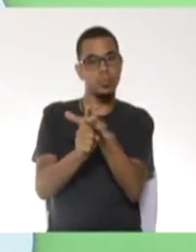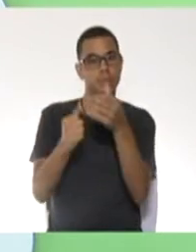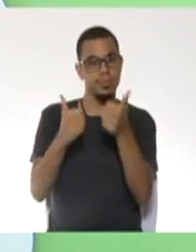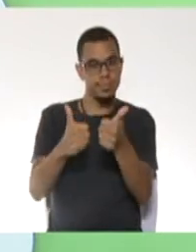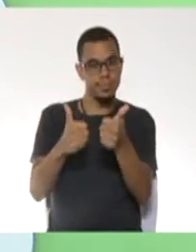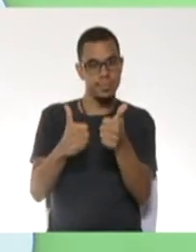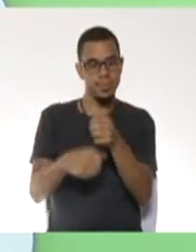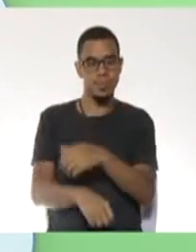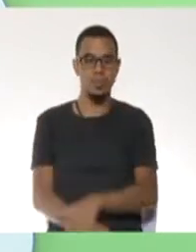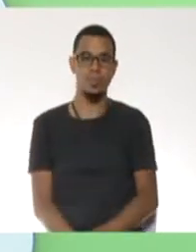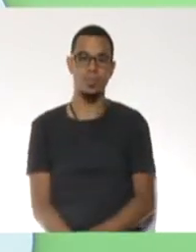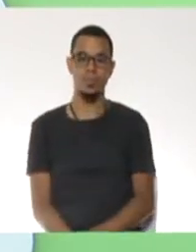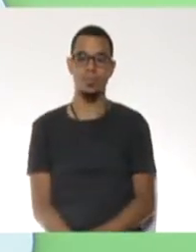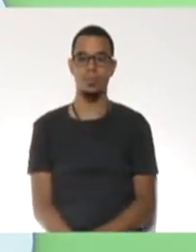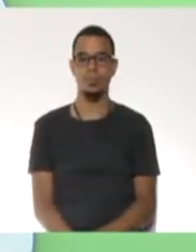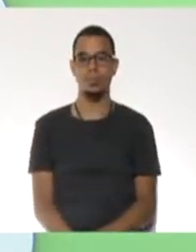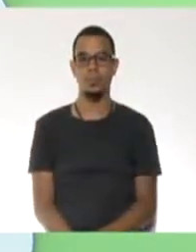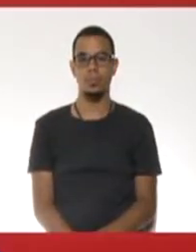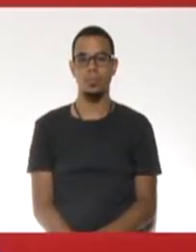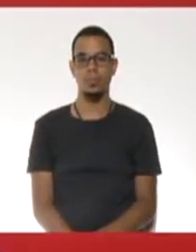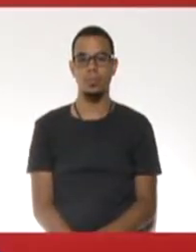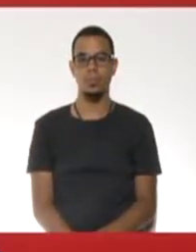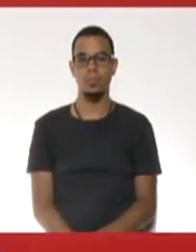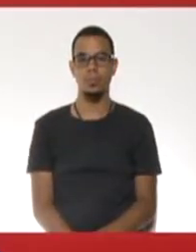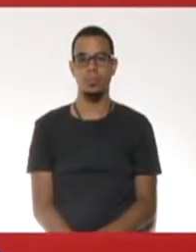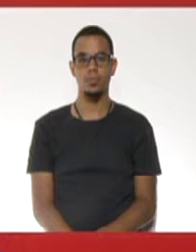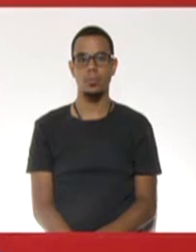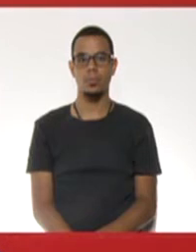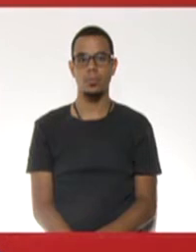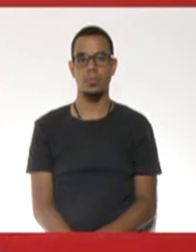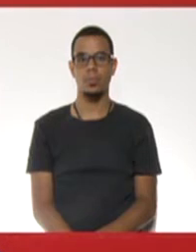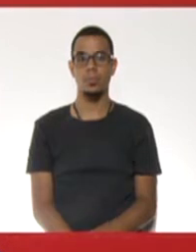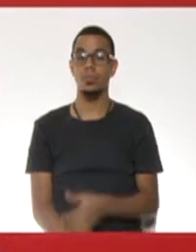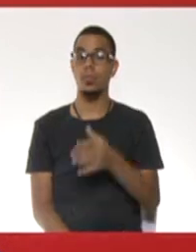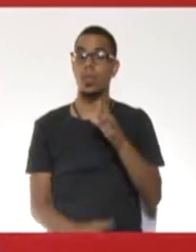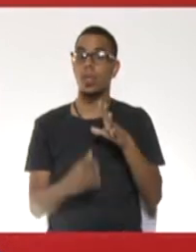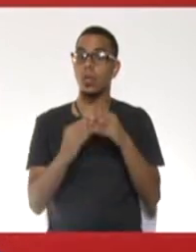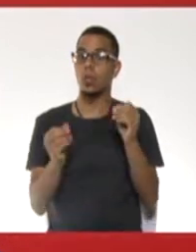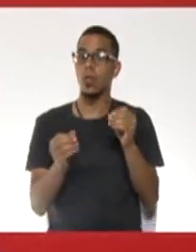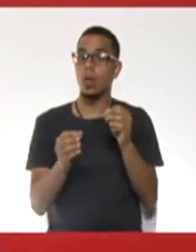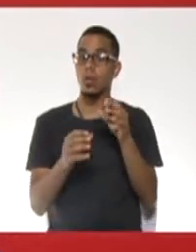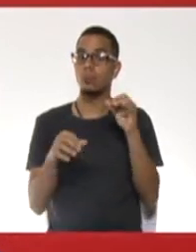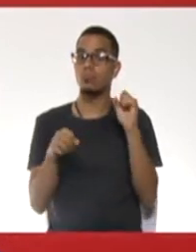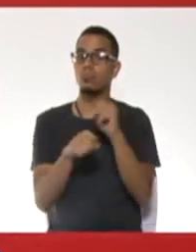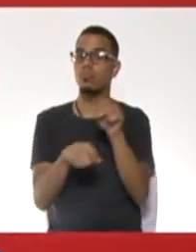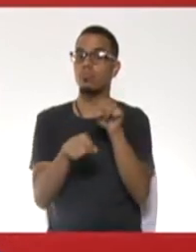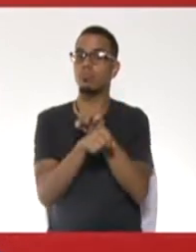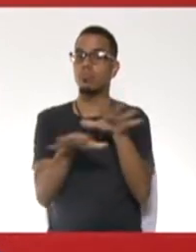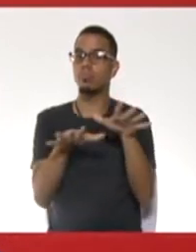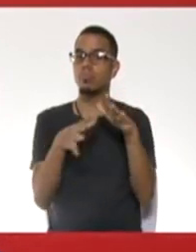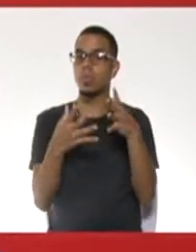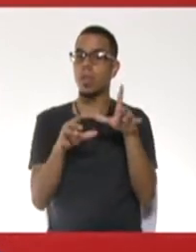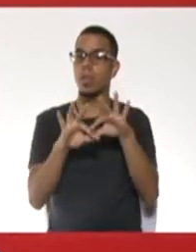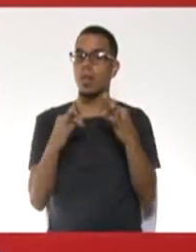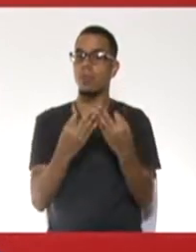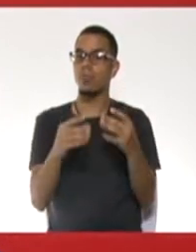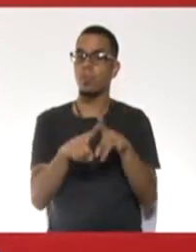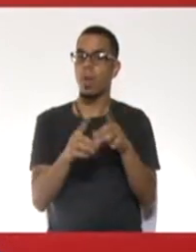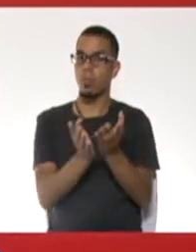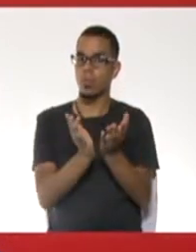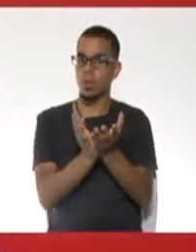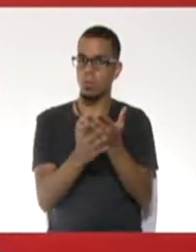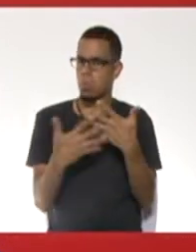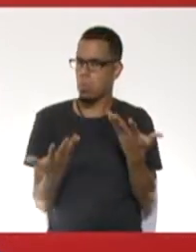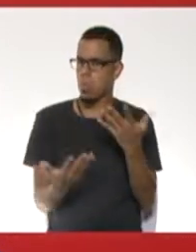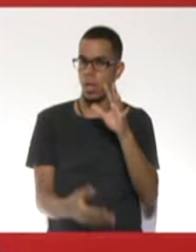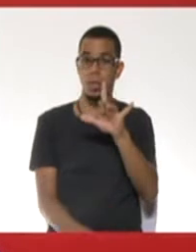y de sus variantes. Así que a cuidarnos. Y tienen a total disposición las redes sociales de nuestro programa para que así empiecen a